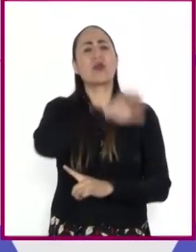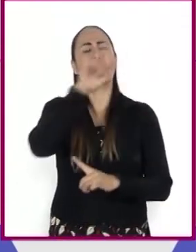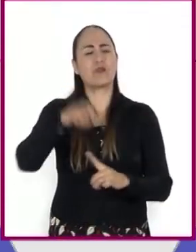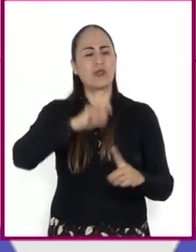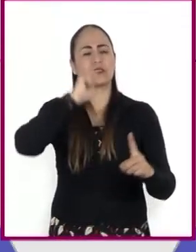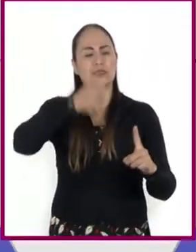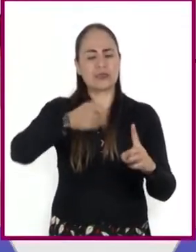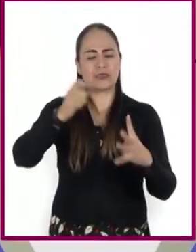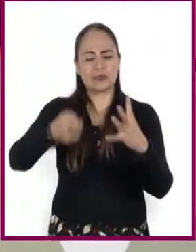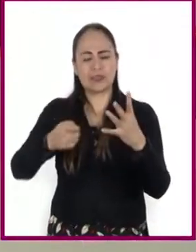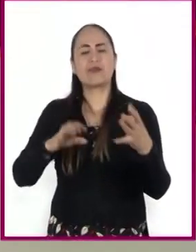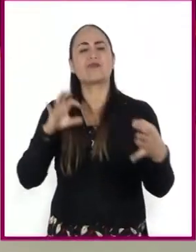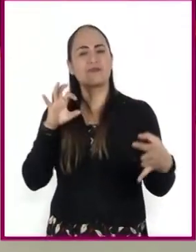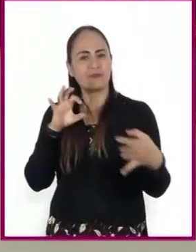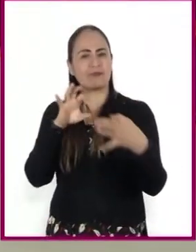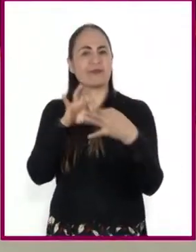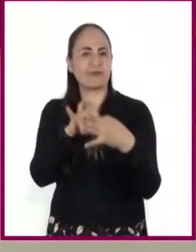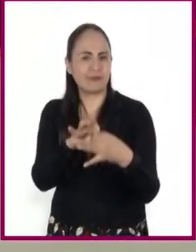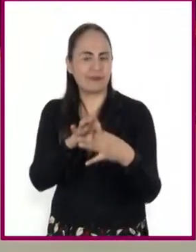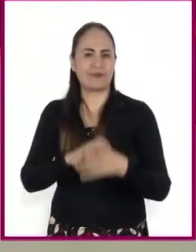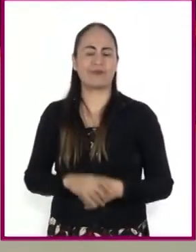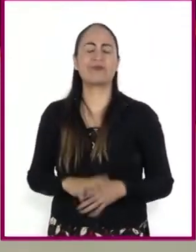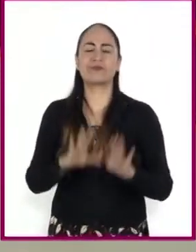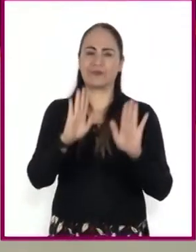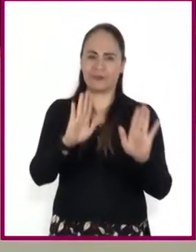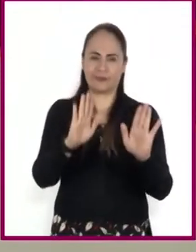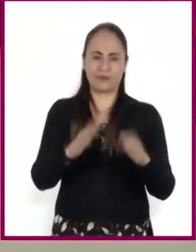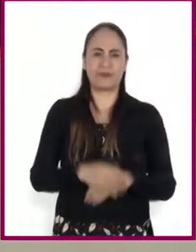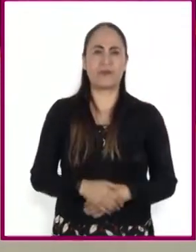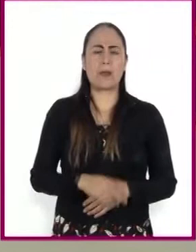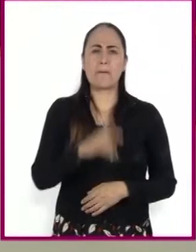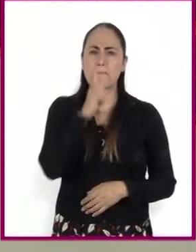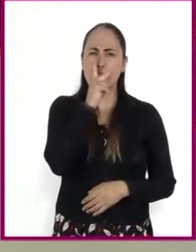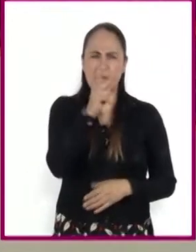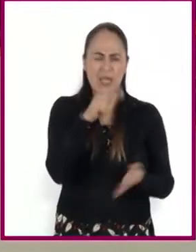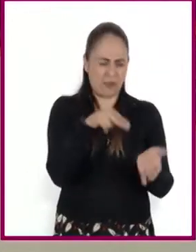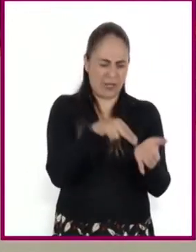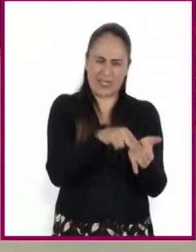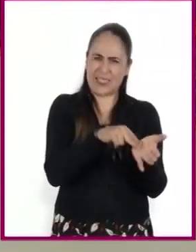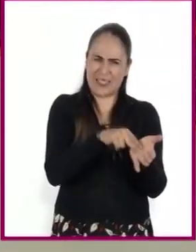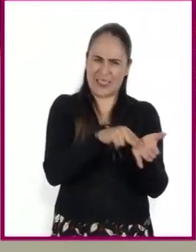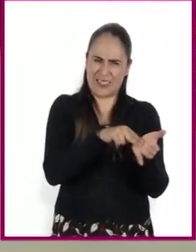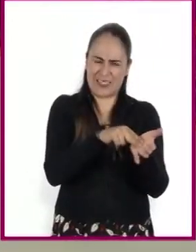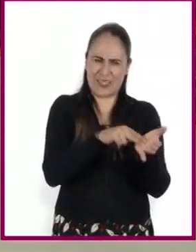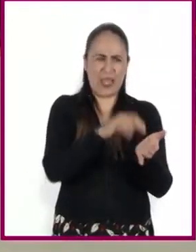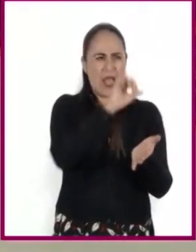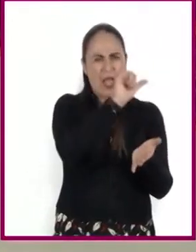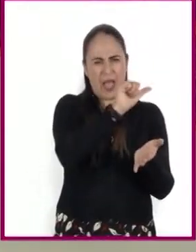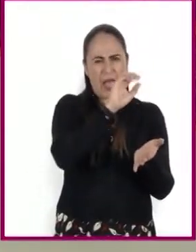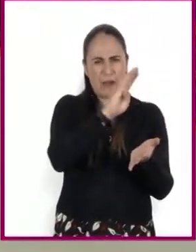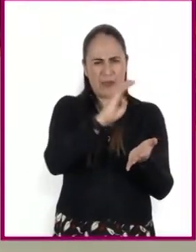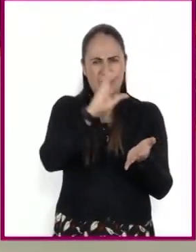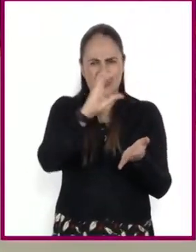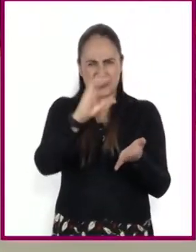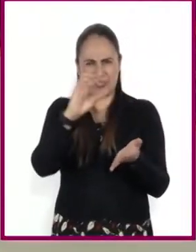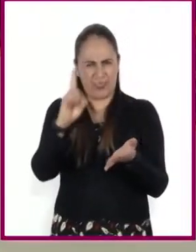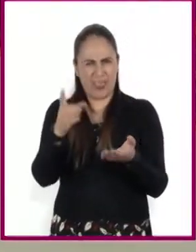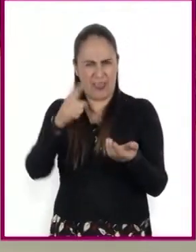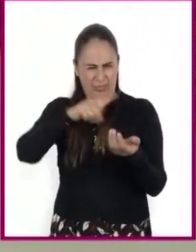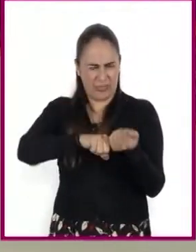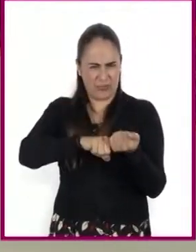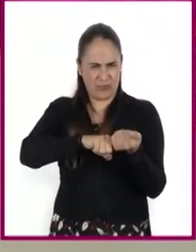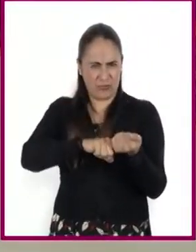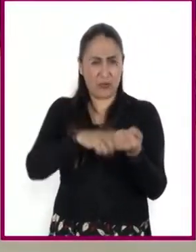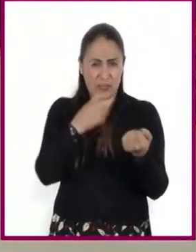adecuado. A ver si entendí bien, maestra. Las palabras en negrita que aparecen ordenadas alfabéticamente en un diccionario